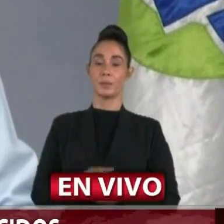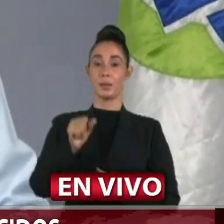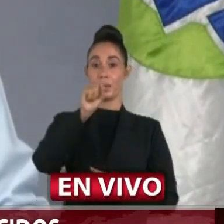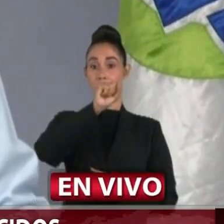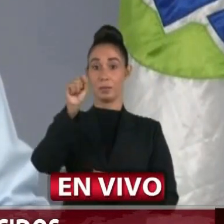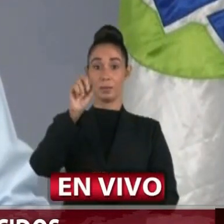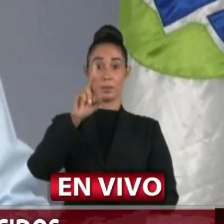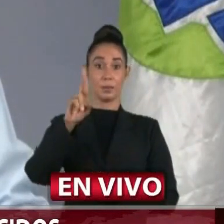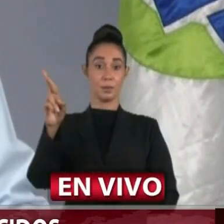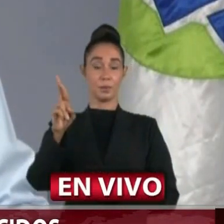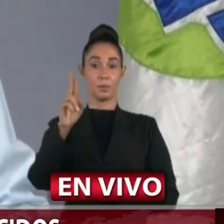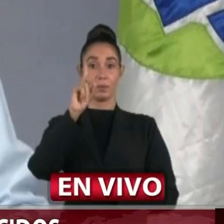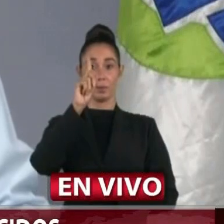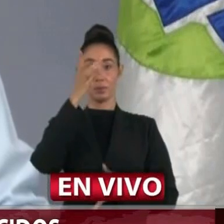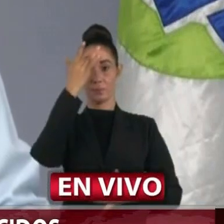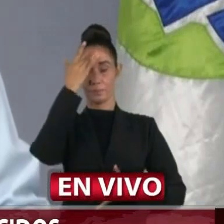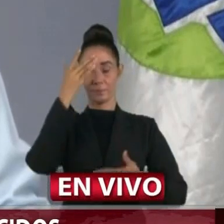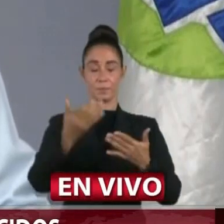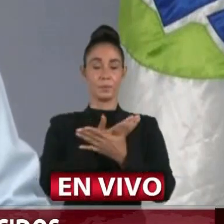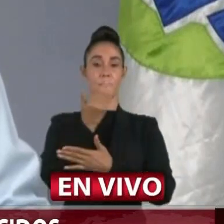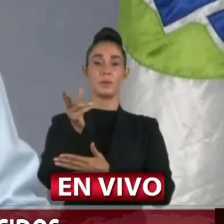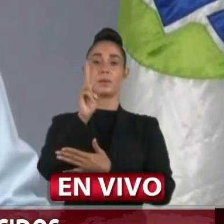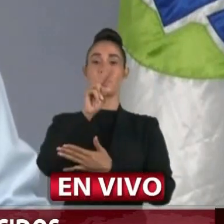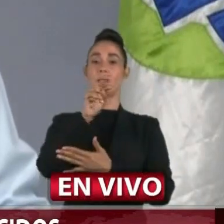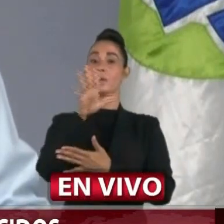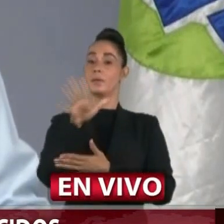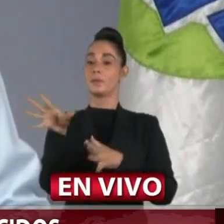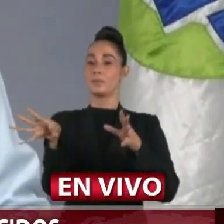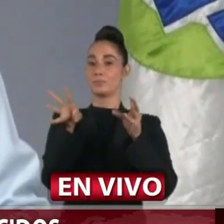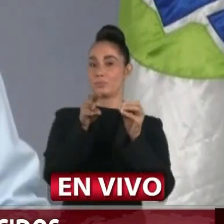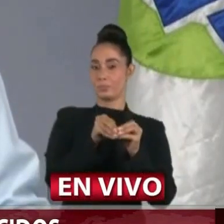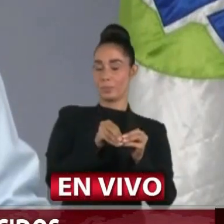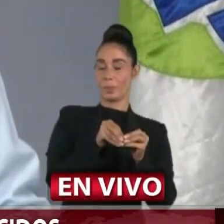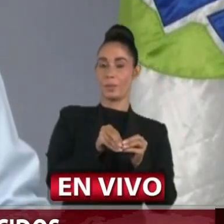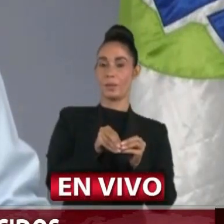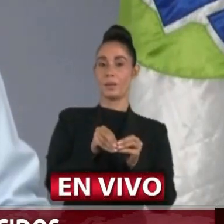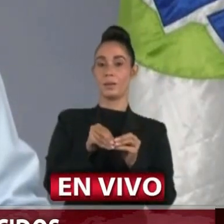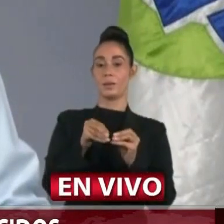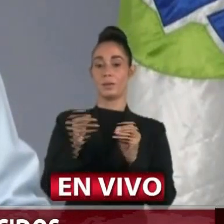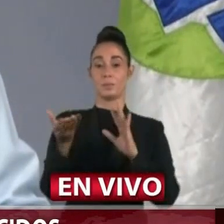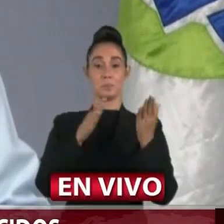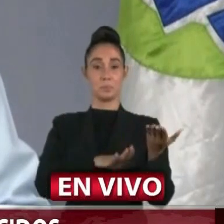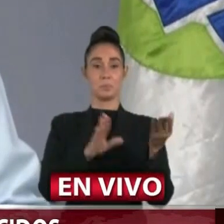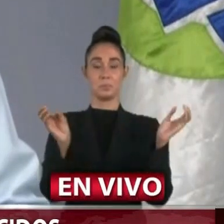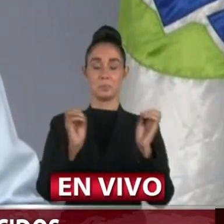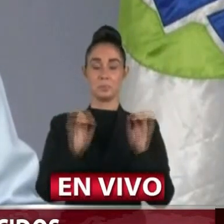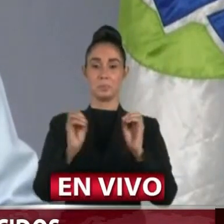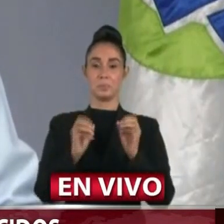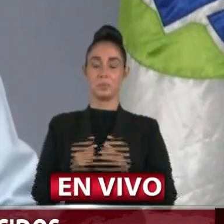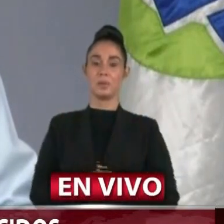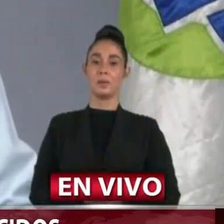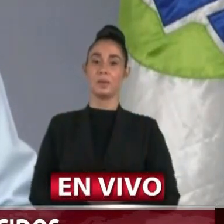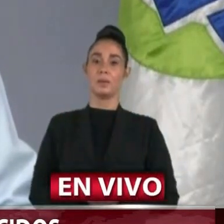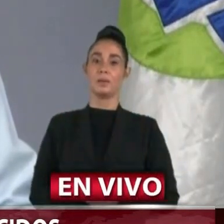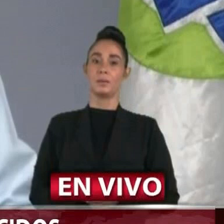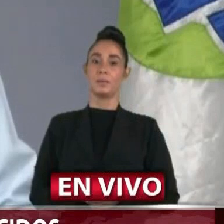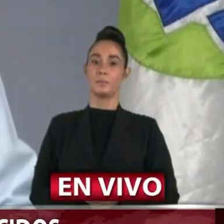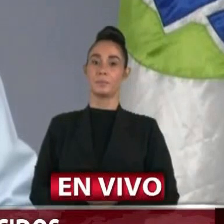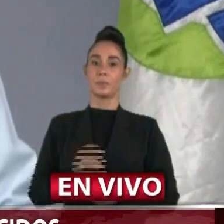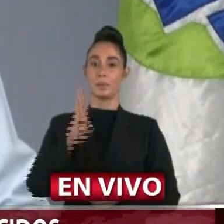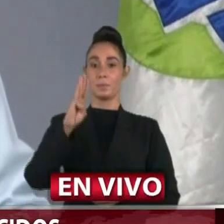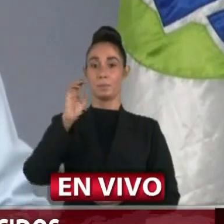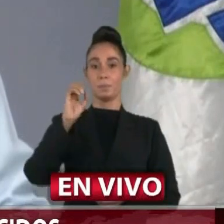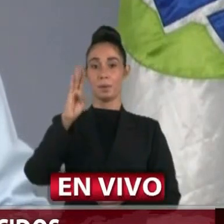Rodríguez, 1 caso nuevo, 25 acumulados, 0 fallecimiento.